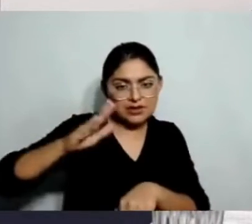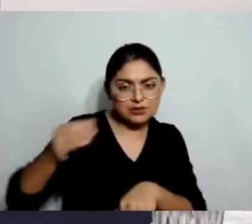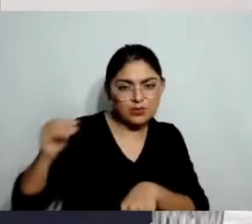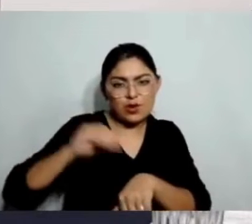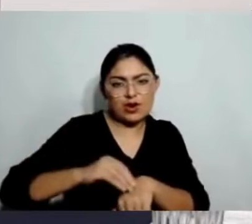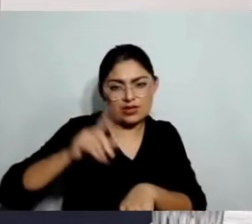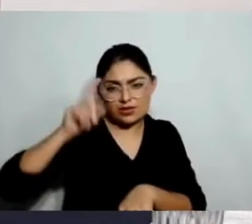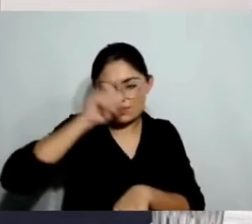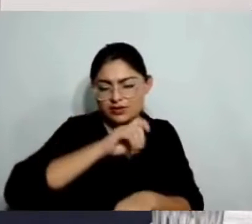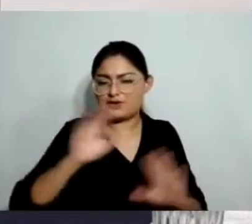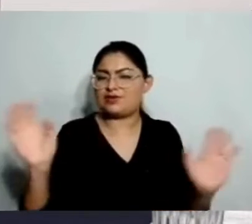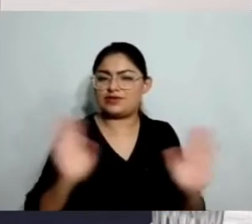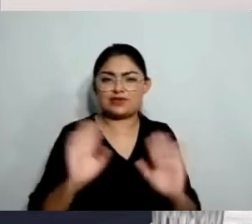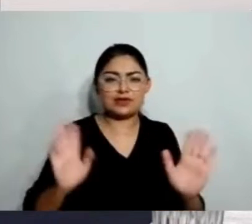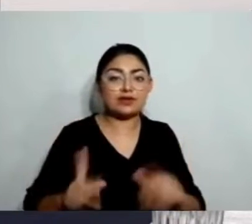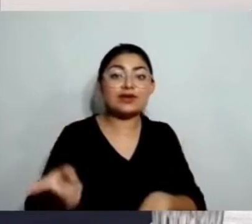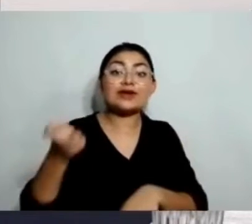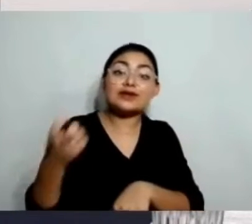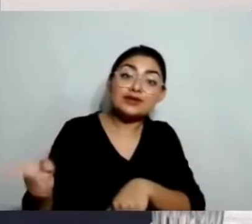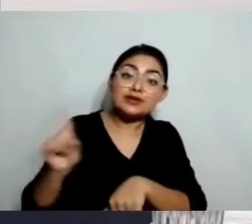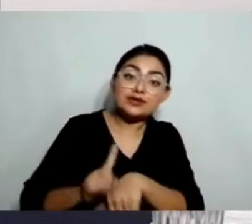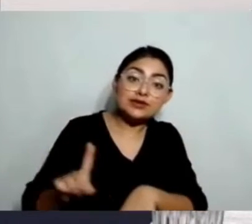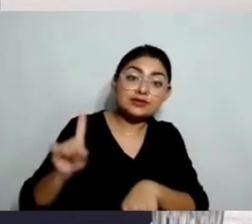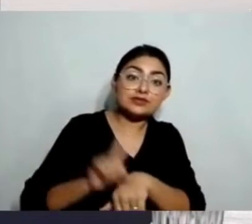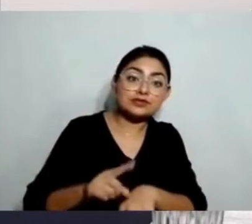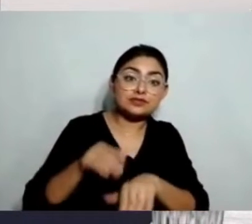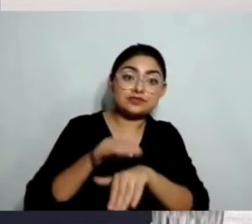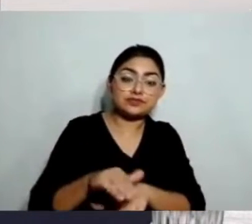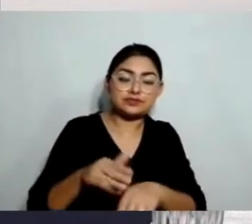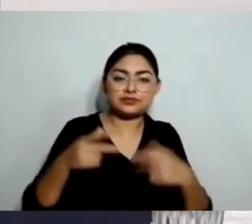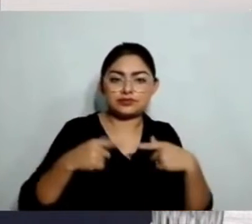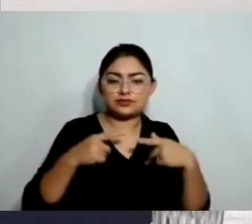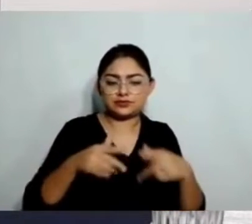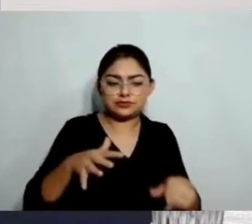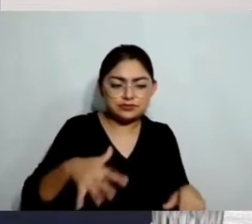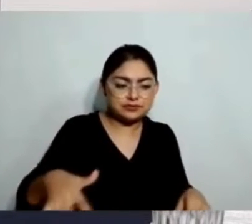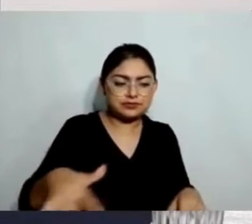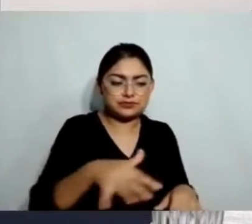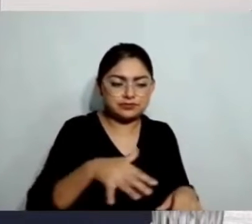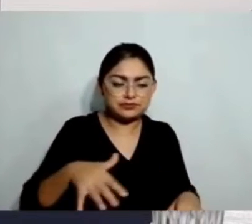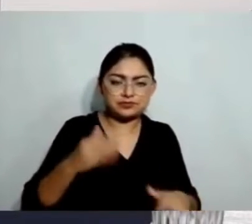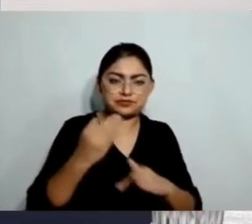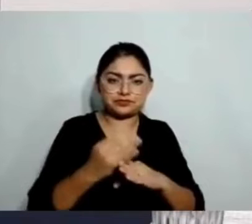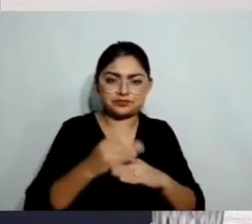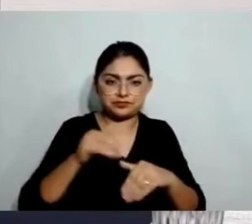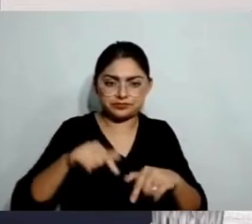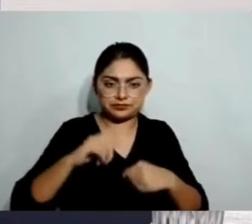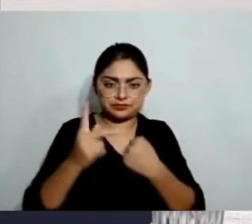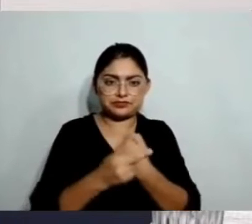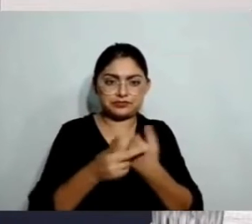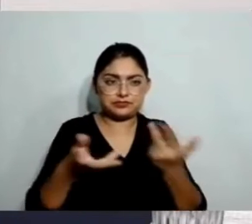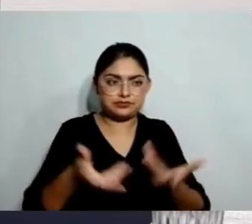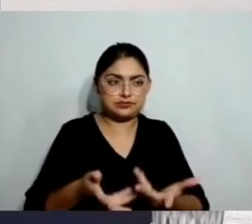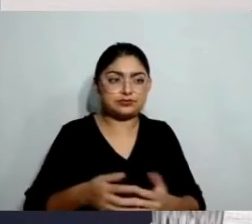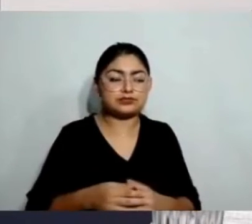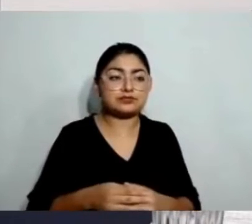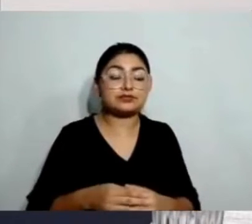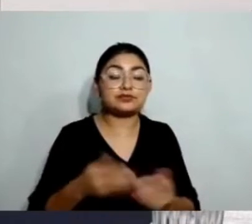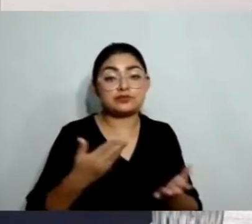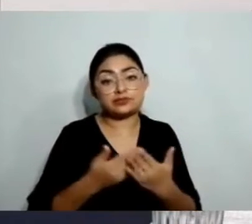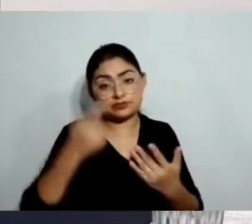real de las detenciones con una población diversa como la que tenemos en este país perspectiva infancia de